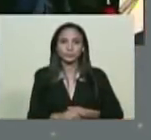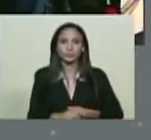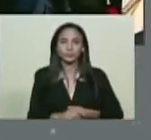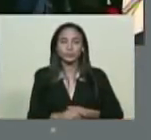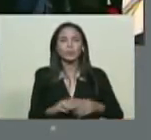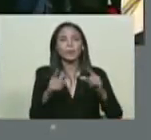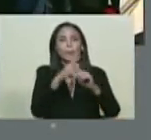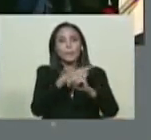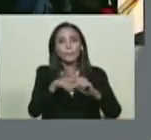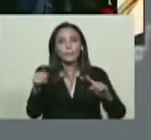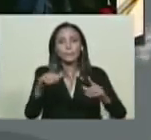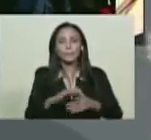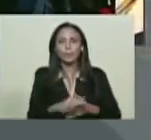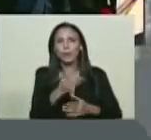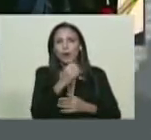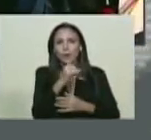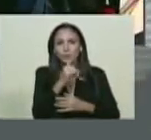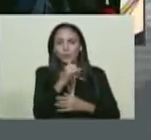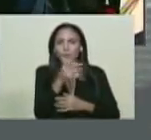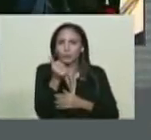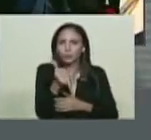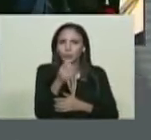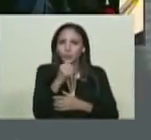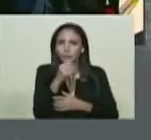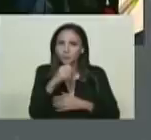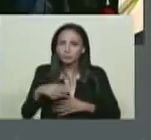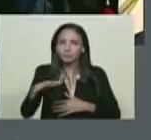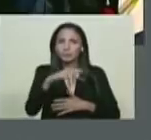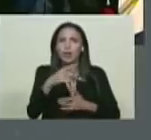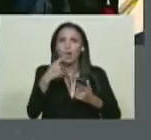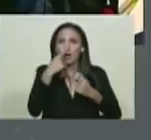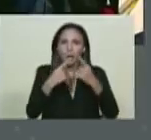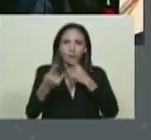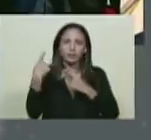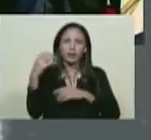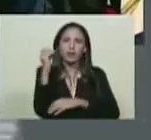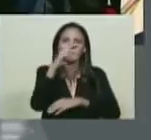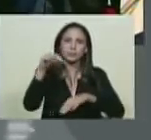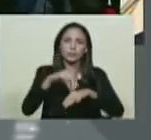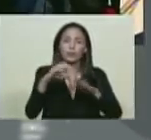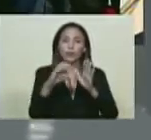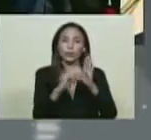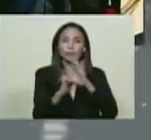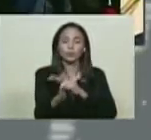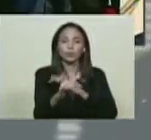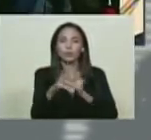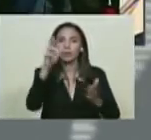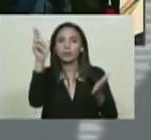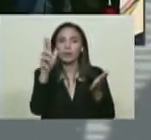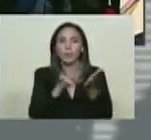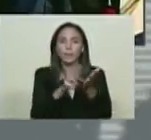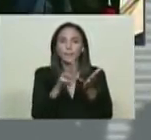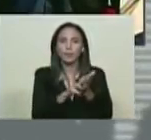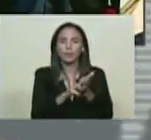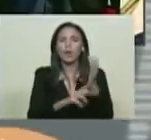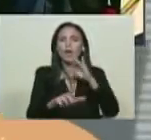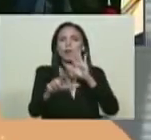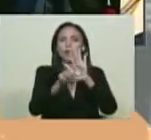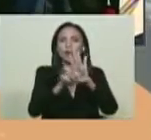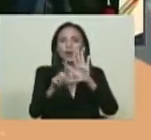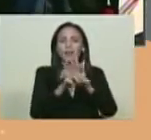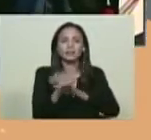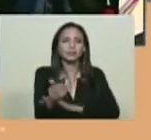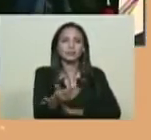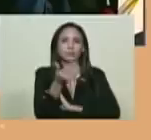Pero tengo una buena noticia, porque ayer la Asamblea Nacional Constituyente acaba de aprobar una ley que es